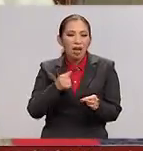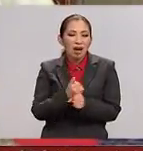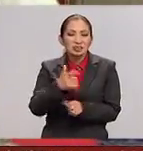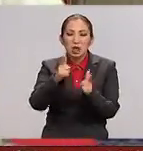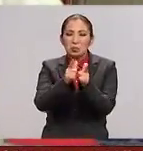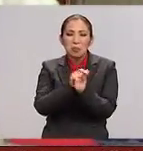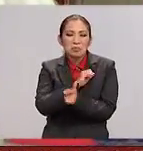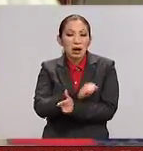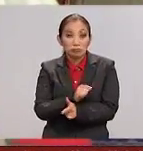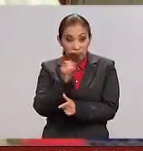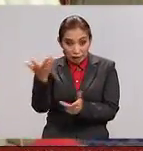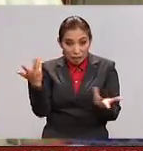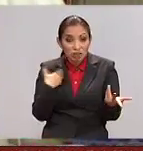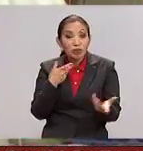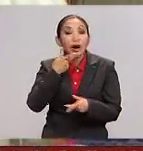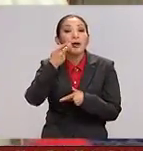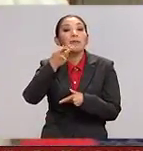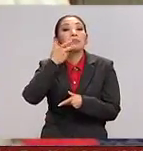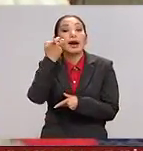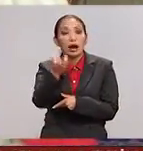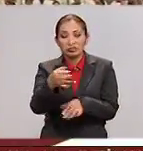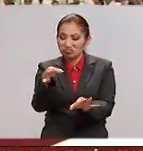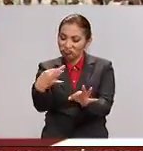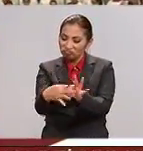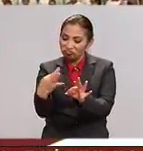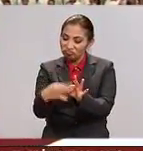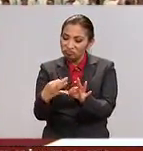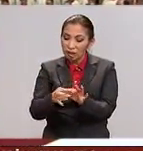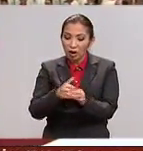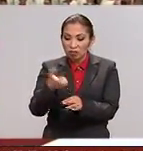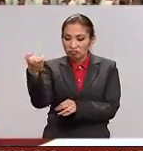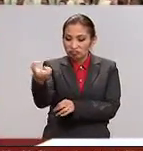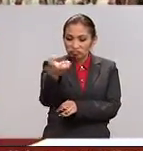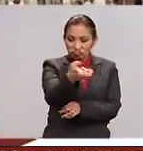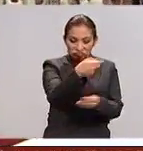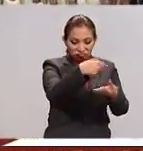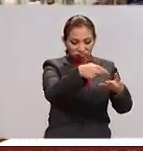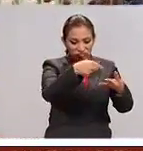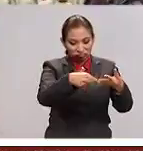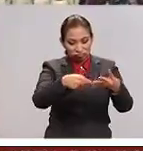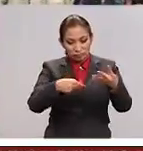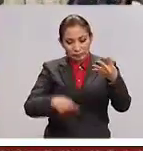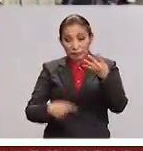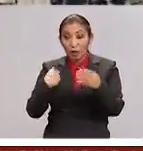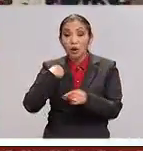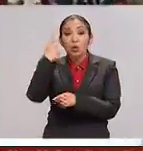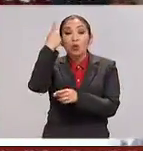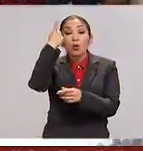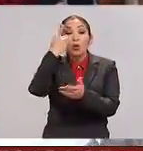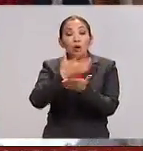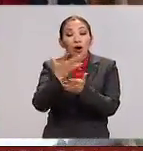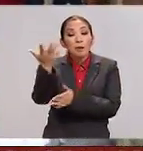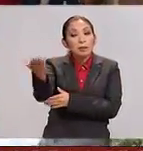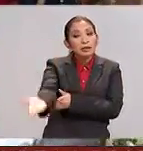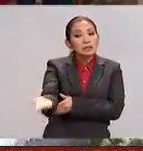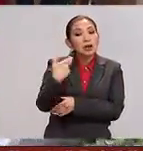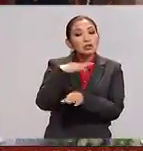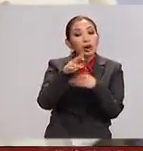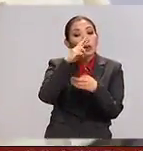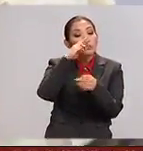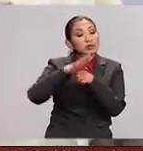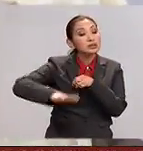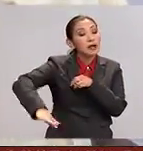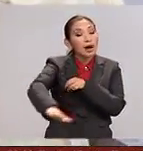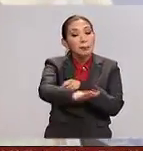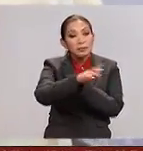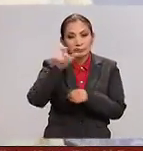narcotráfico, etcétera, ayer lo hizo, y lo hizo muy puntualmente, con señalamientos, con una petición de responsabilidad a todos en la